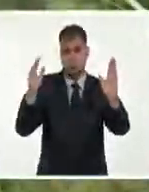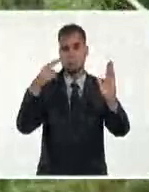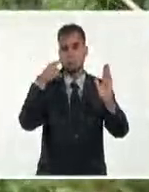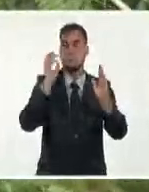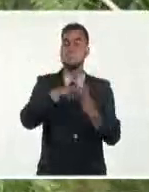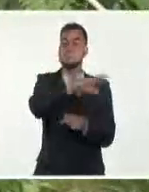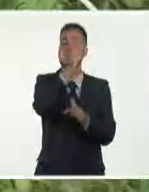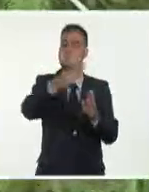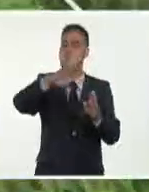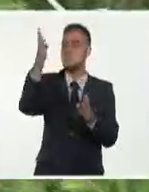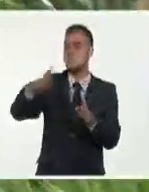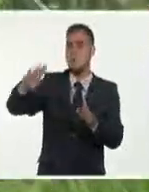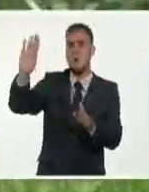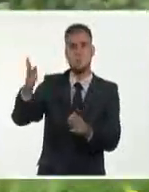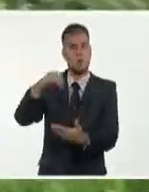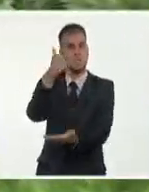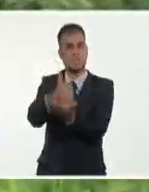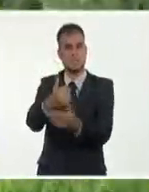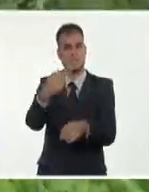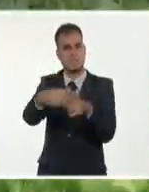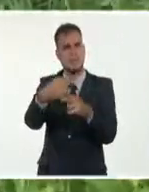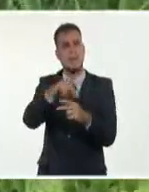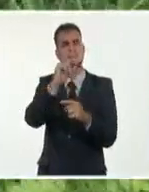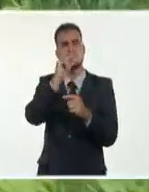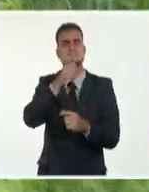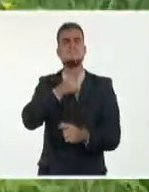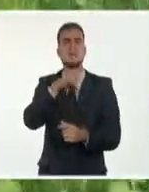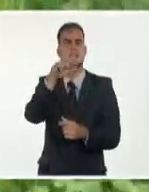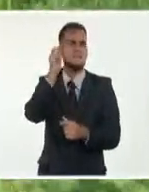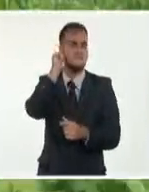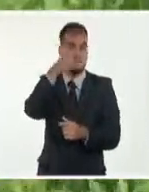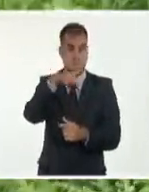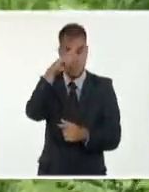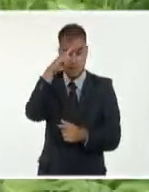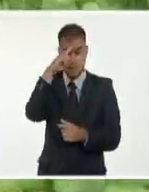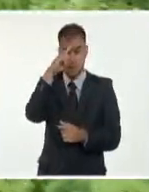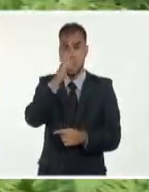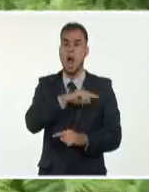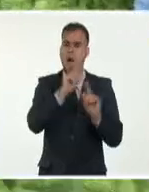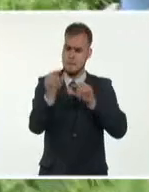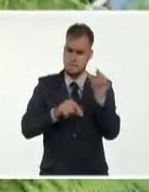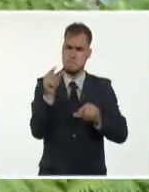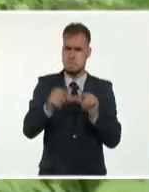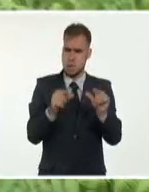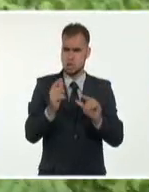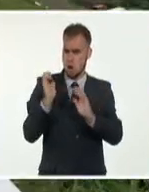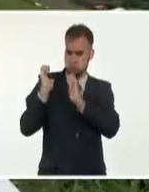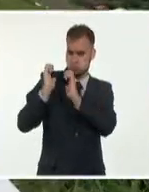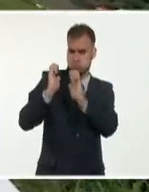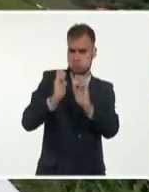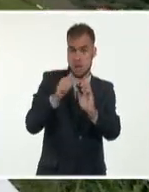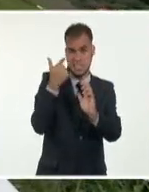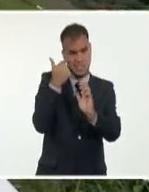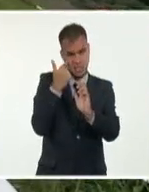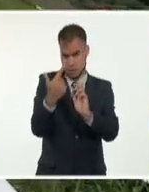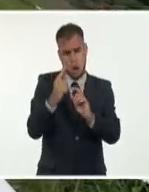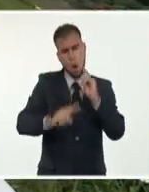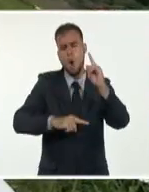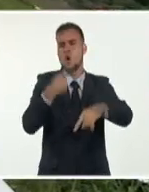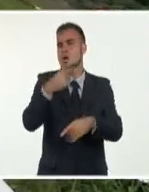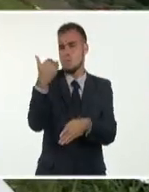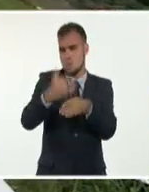la ciudad de belfast sobre los hombros de mujeres y hombres portadores de un mensaje claro contra el bloqueo de eeuu